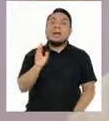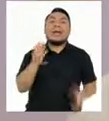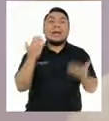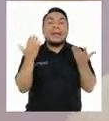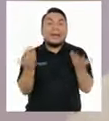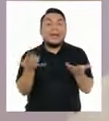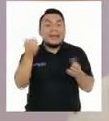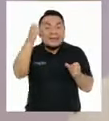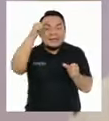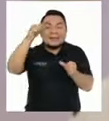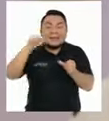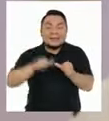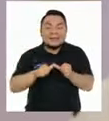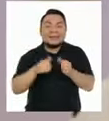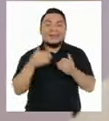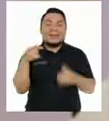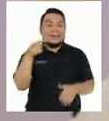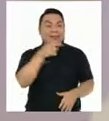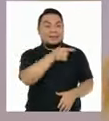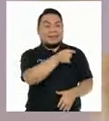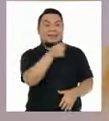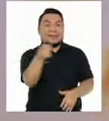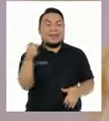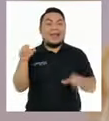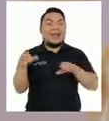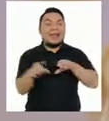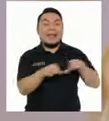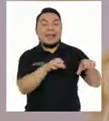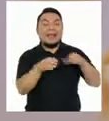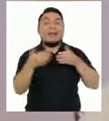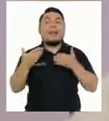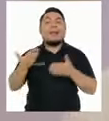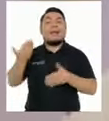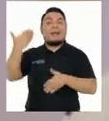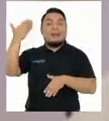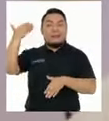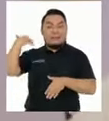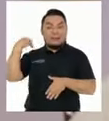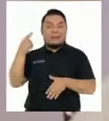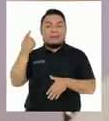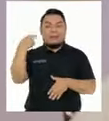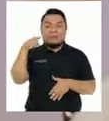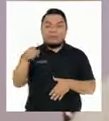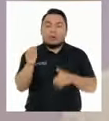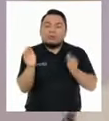a recordar aquellas actividades que antes, cuando eras